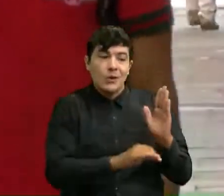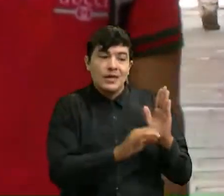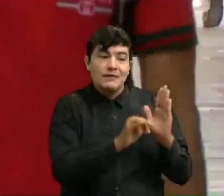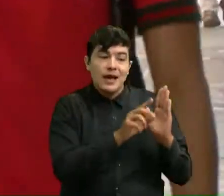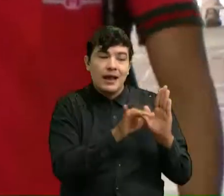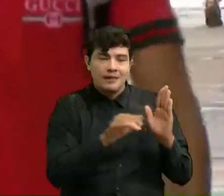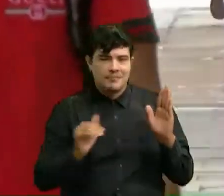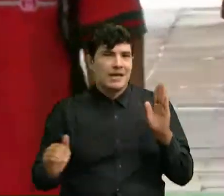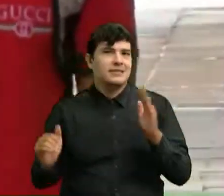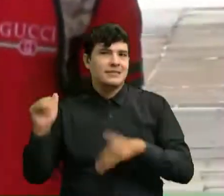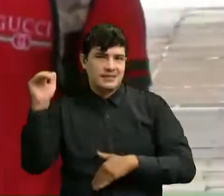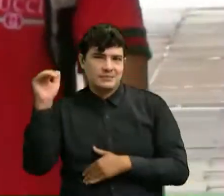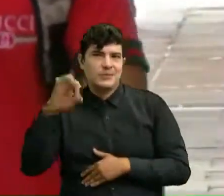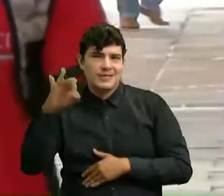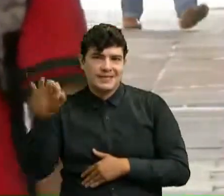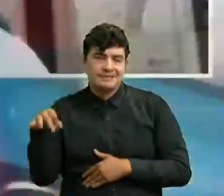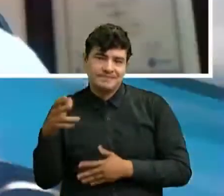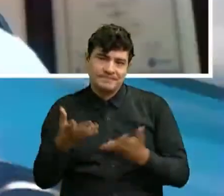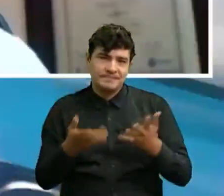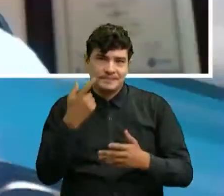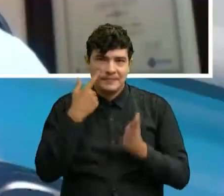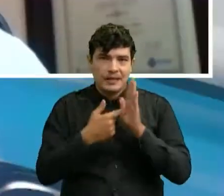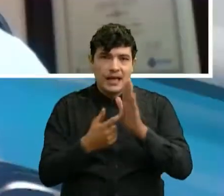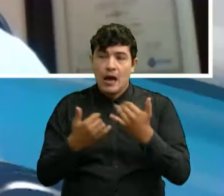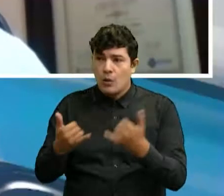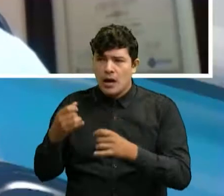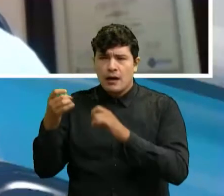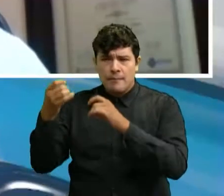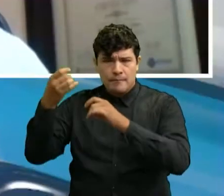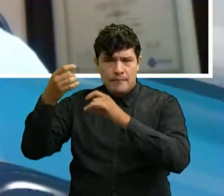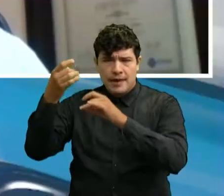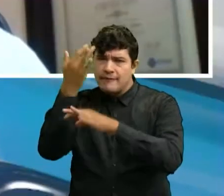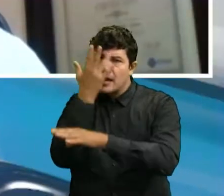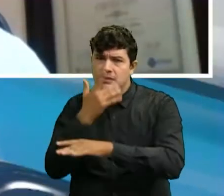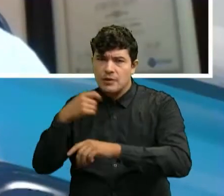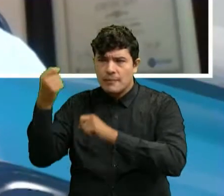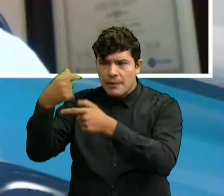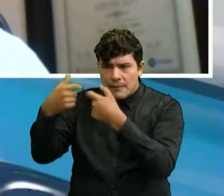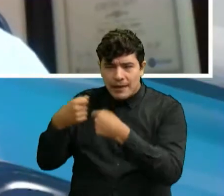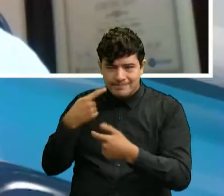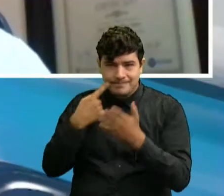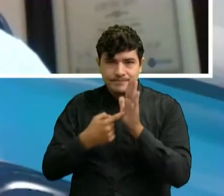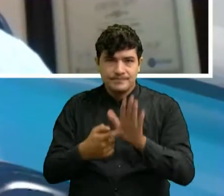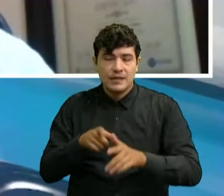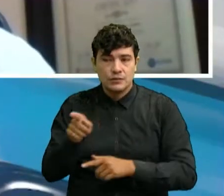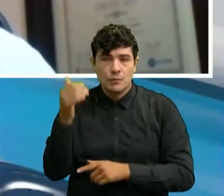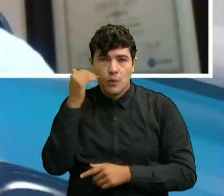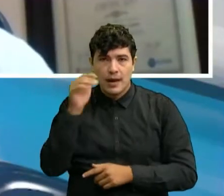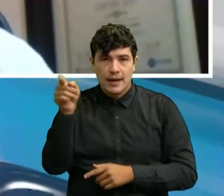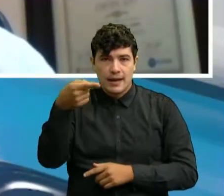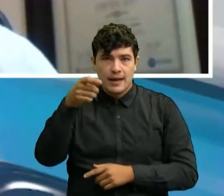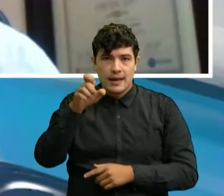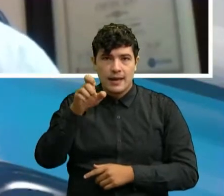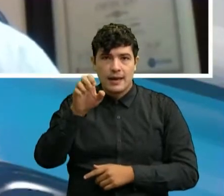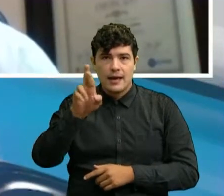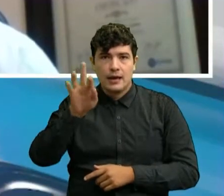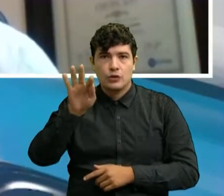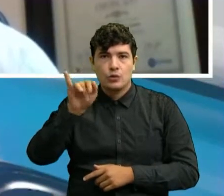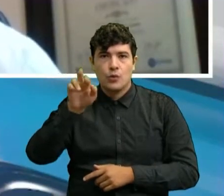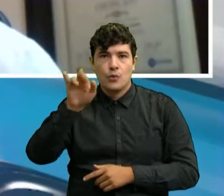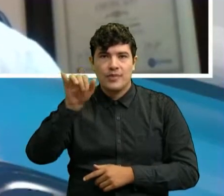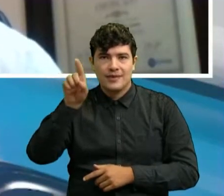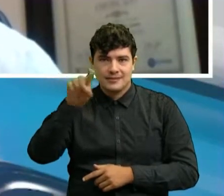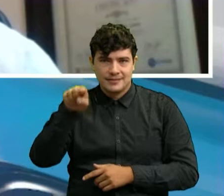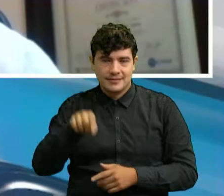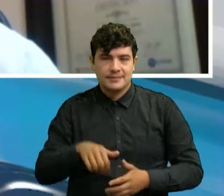2:17 p.m. y hay una pregunta que nos hacen a través del chat de Facebook Live a esta hora, y dice la señora Gertrudis Peña Ramón, dice,